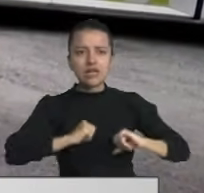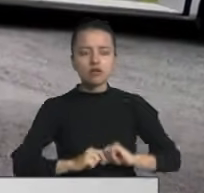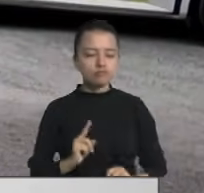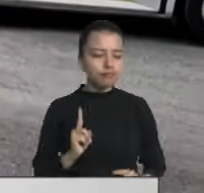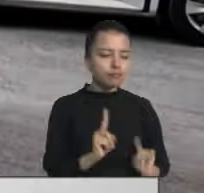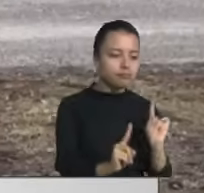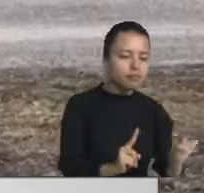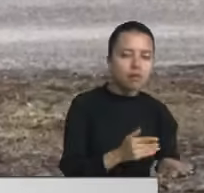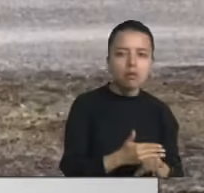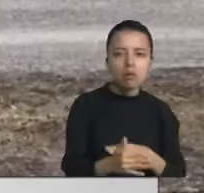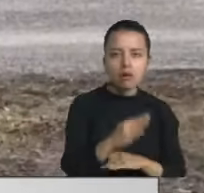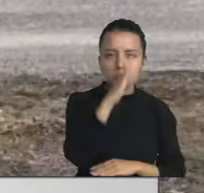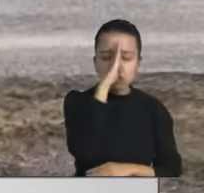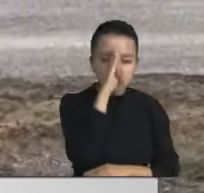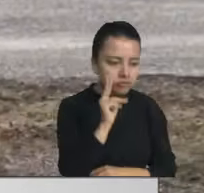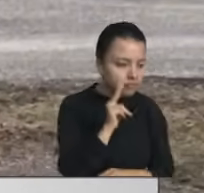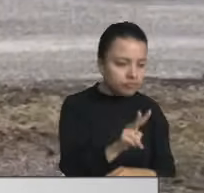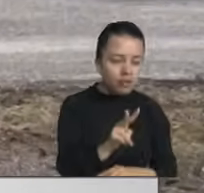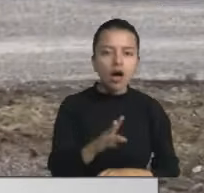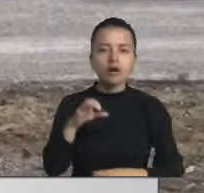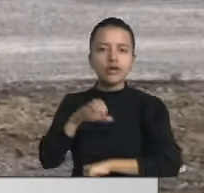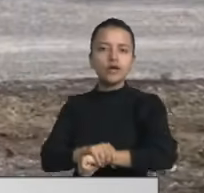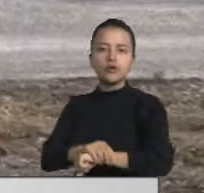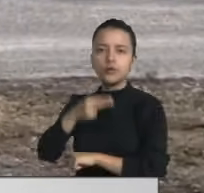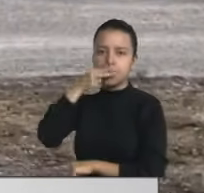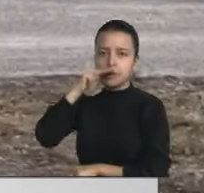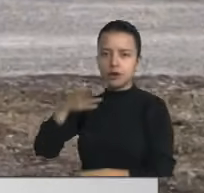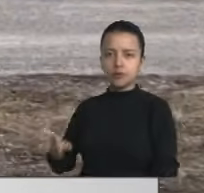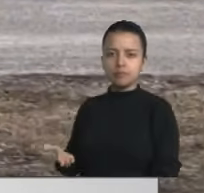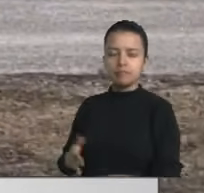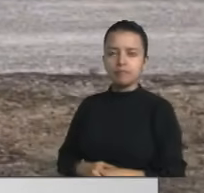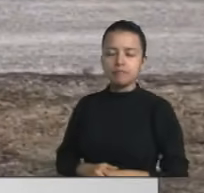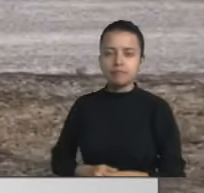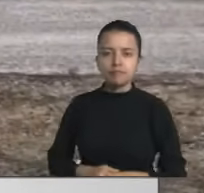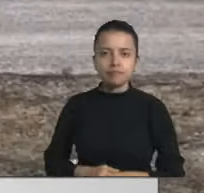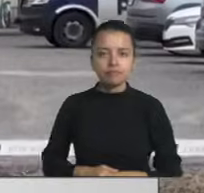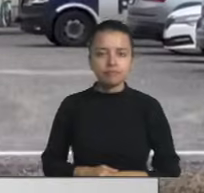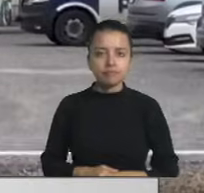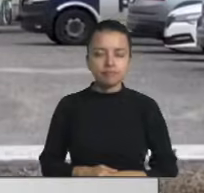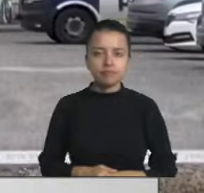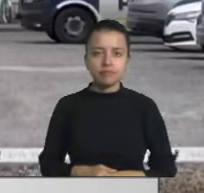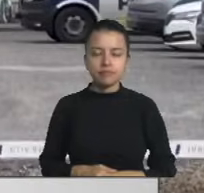poco después del tiroteo y detuvo al menor de edad responsable de este ataque.